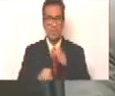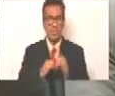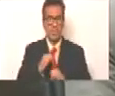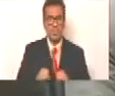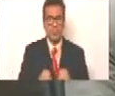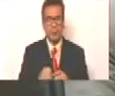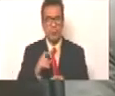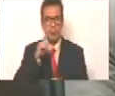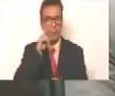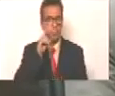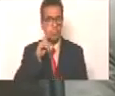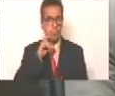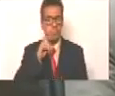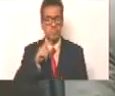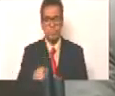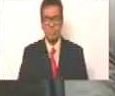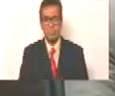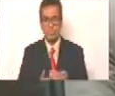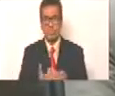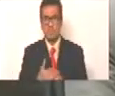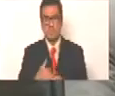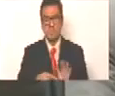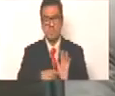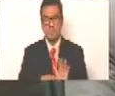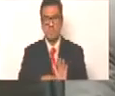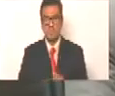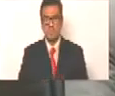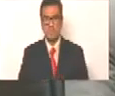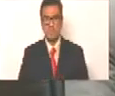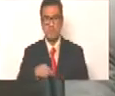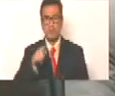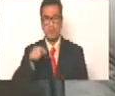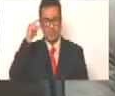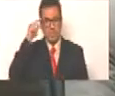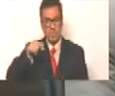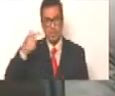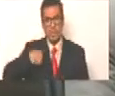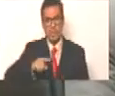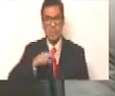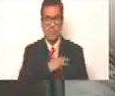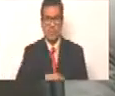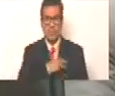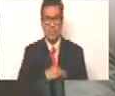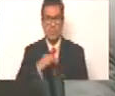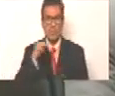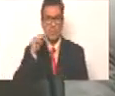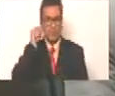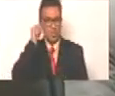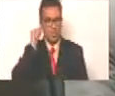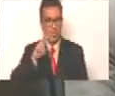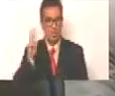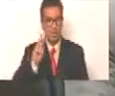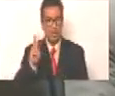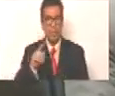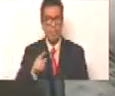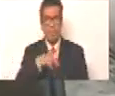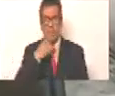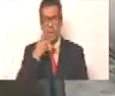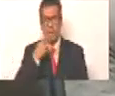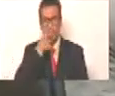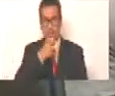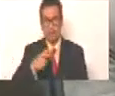lo ocultamos, lo enfrentamos, lo trompeamos, y hoy tenemos una gran misión, Mujeres Venezuela, para asumir políticas públicas para